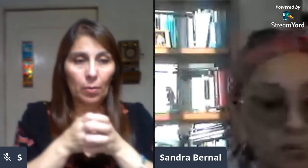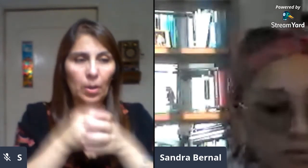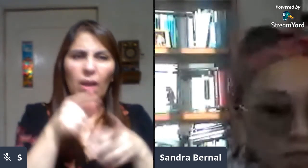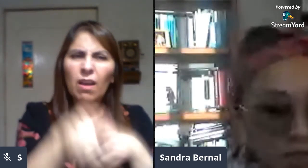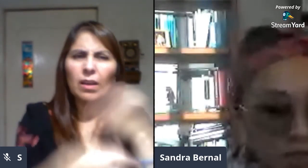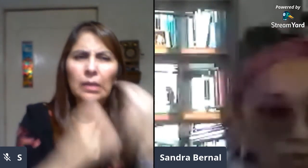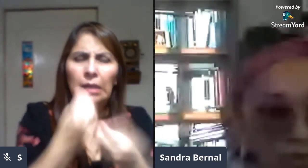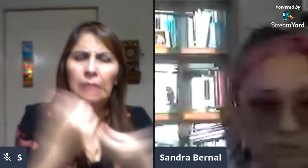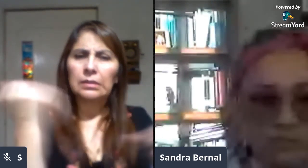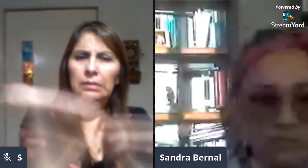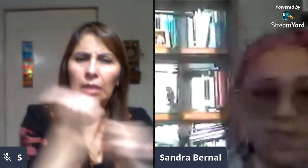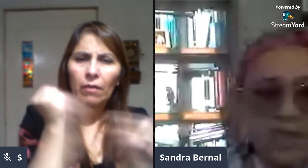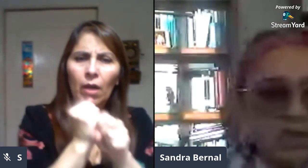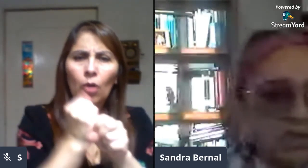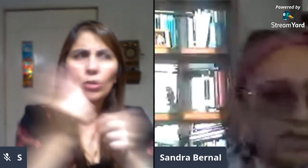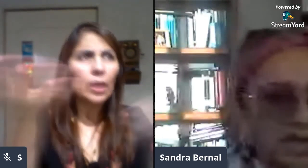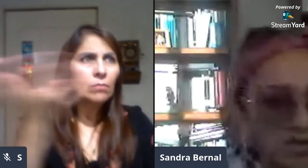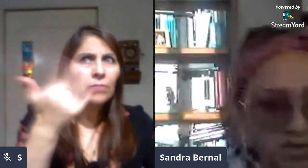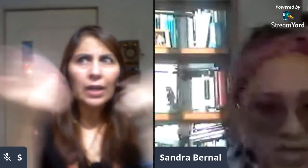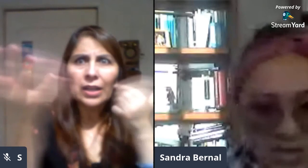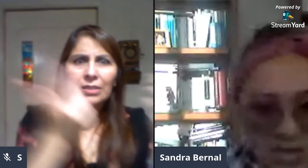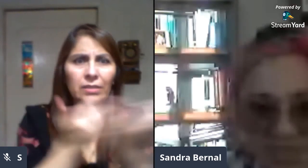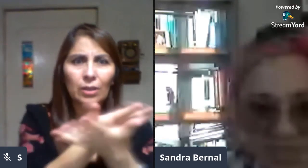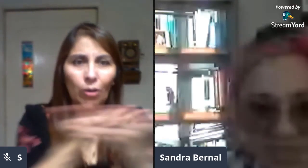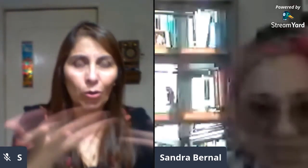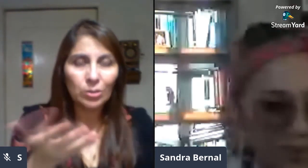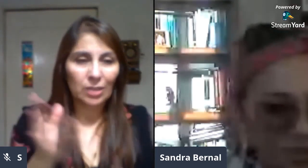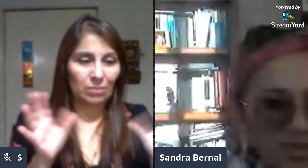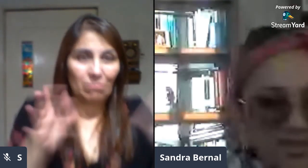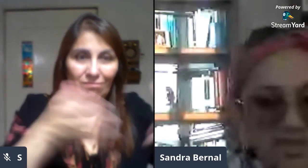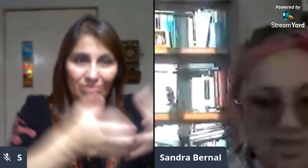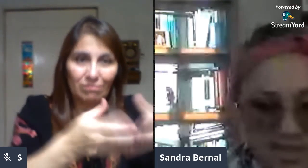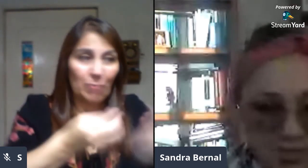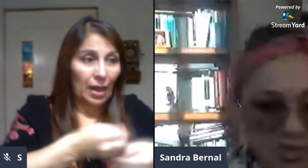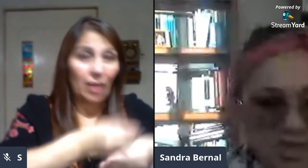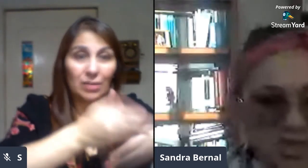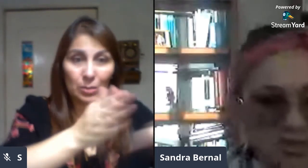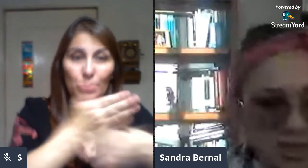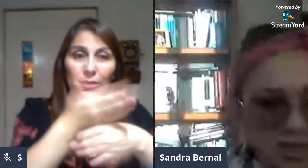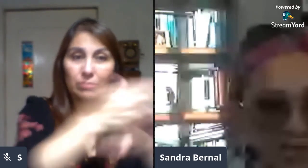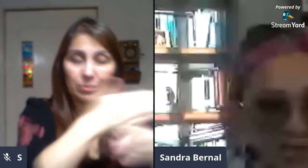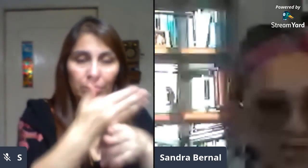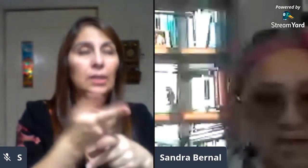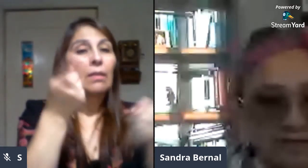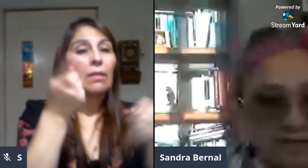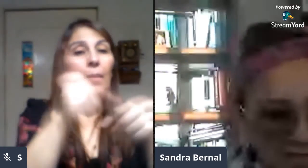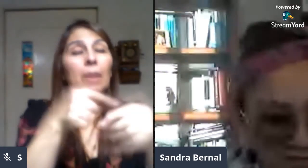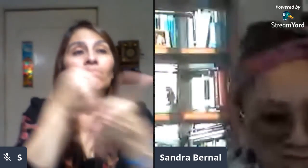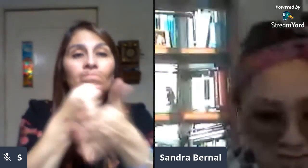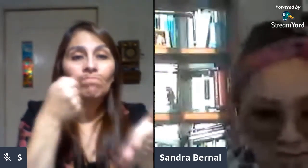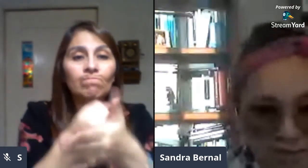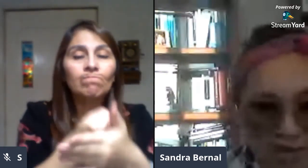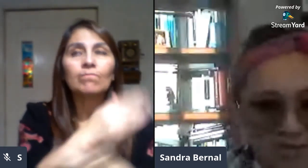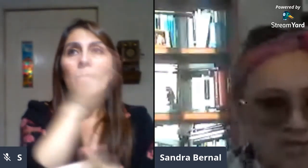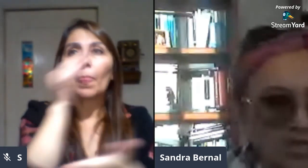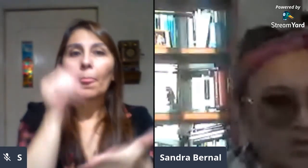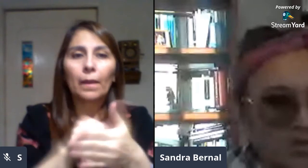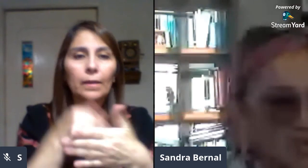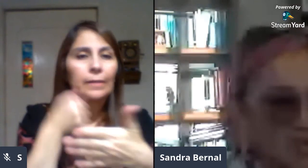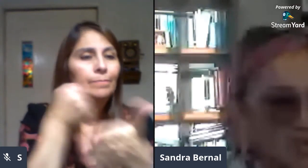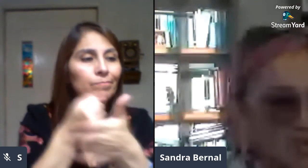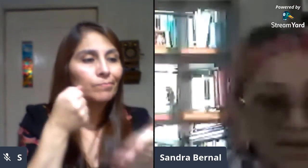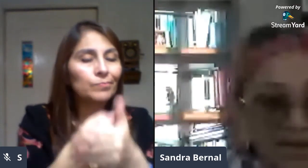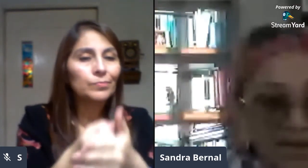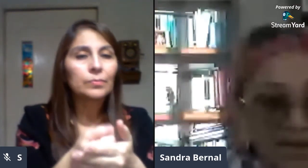constantes de acopio, en jornadas constantes incluso de insistir una y otra vez frente a los diferentes organismos